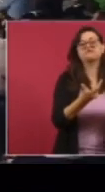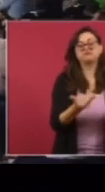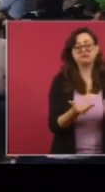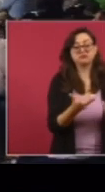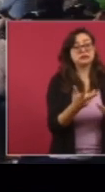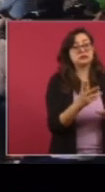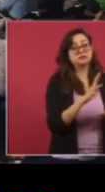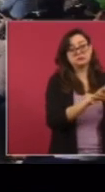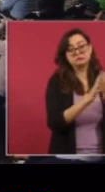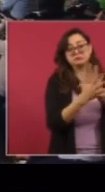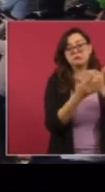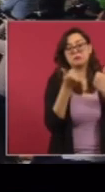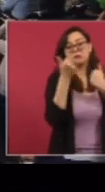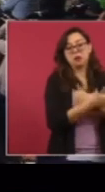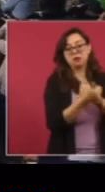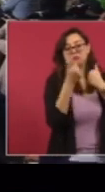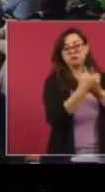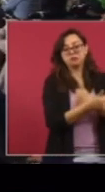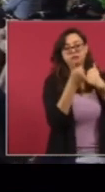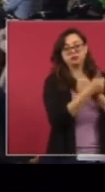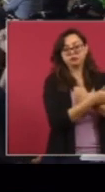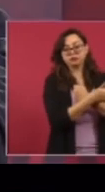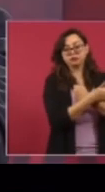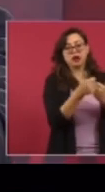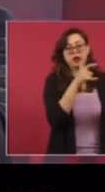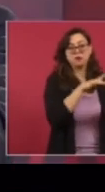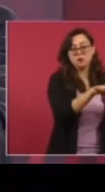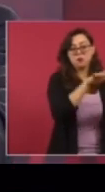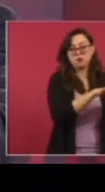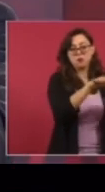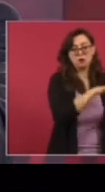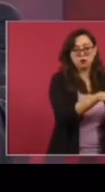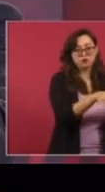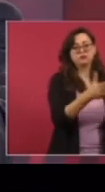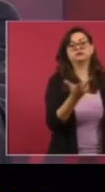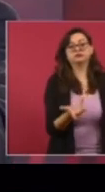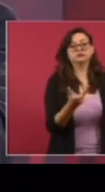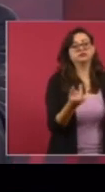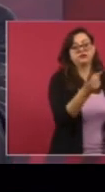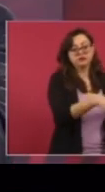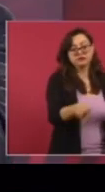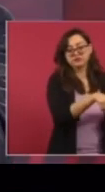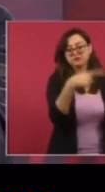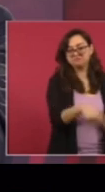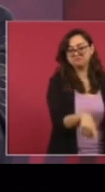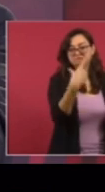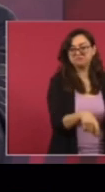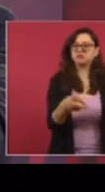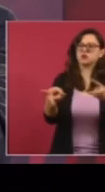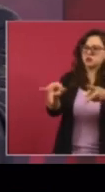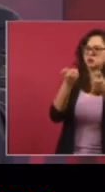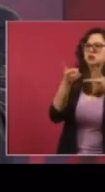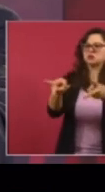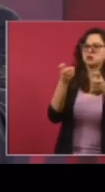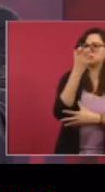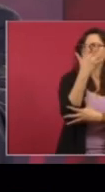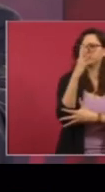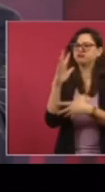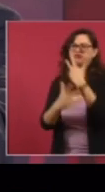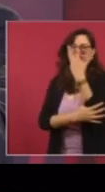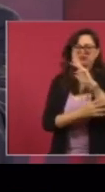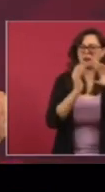nuestros sueldos mejoraran este baboso siempre está encontrando en contra de los grupos de intereses creados del poder